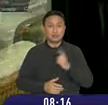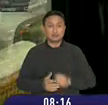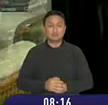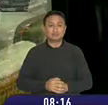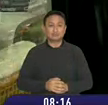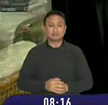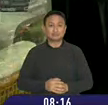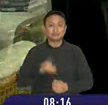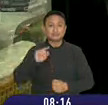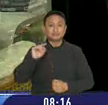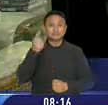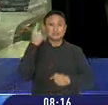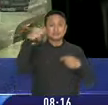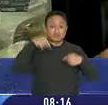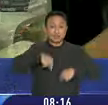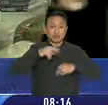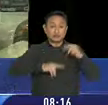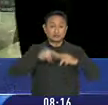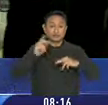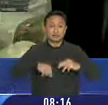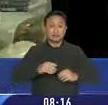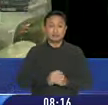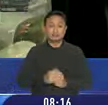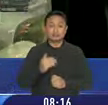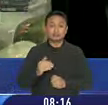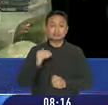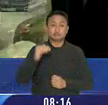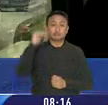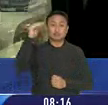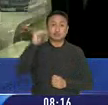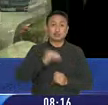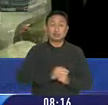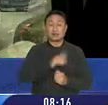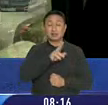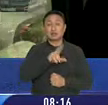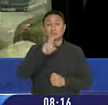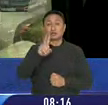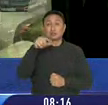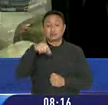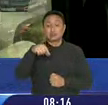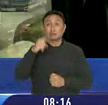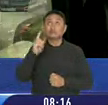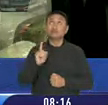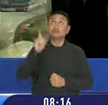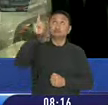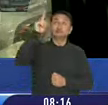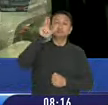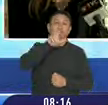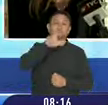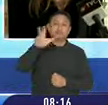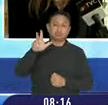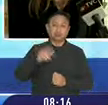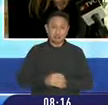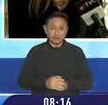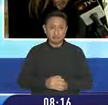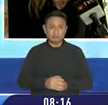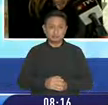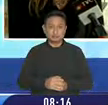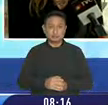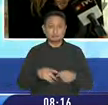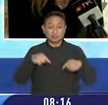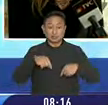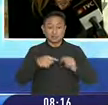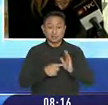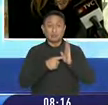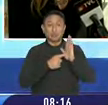los pioneros en esta matriz de coeficiencia y lograr nosotros nuestros 32 pisos, más la terraza que sería el número 33, estamos marcando